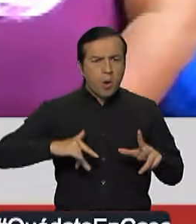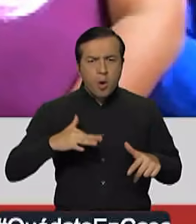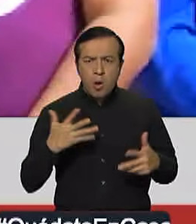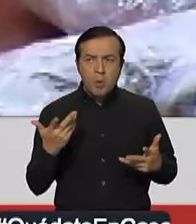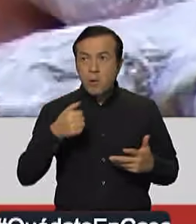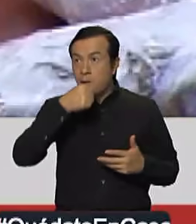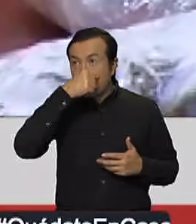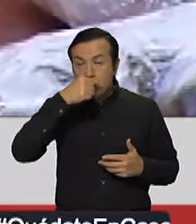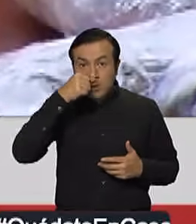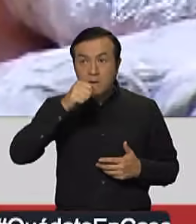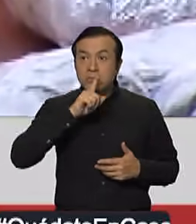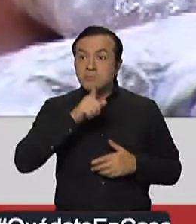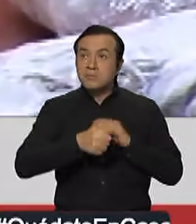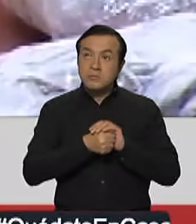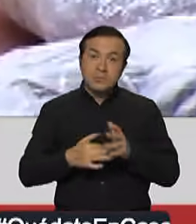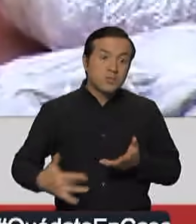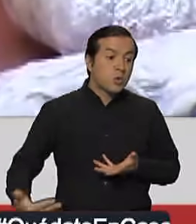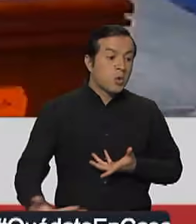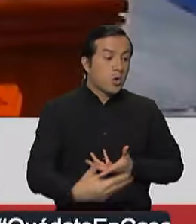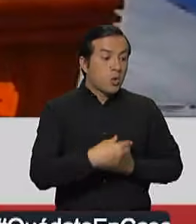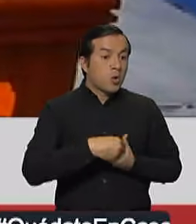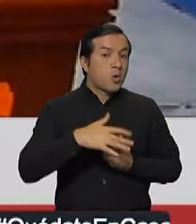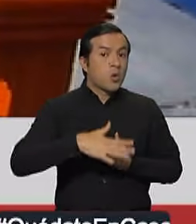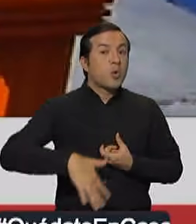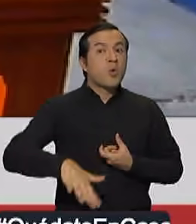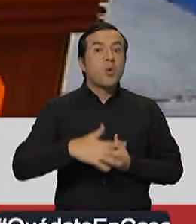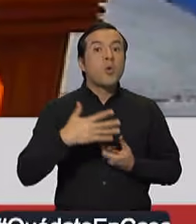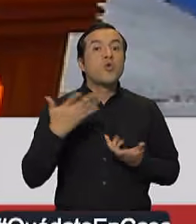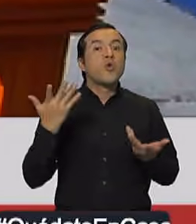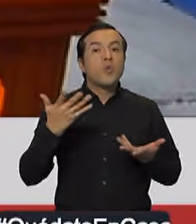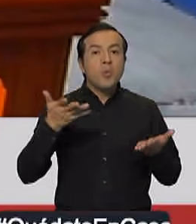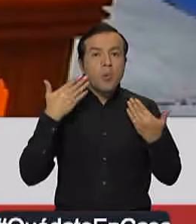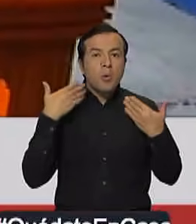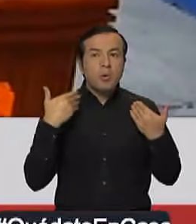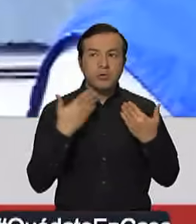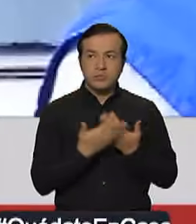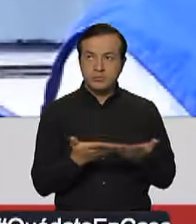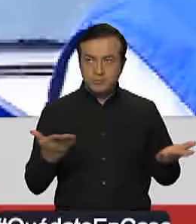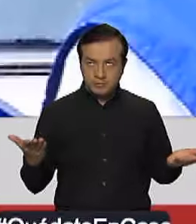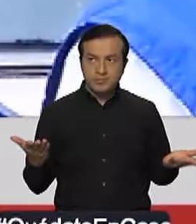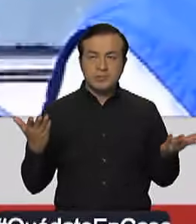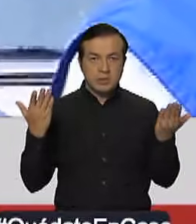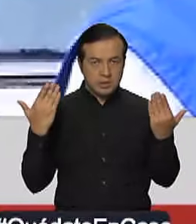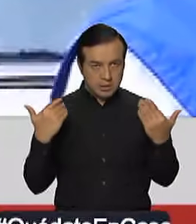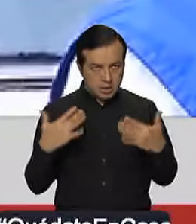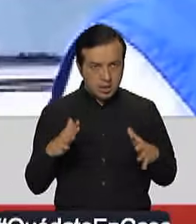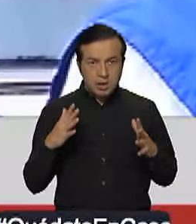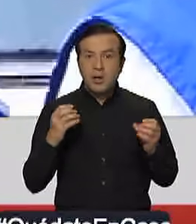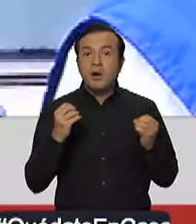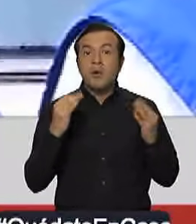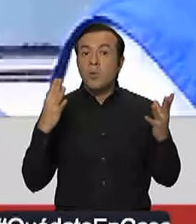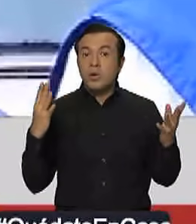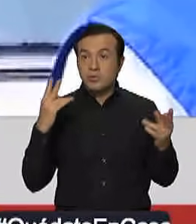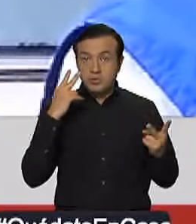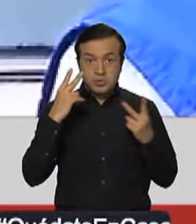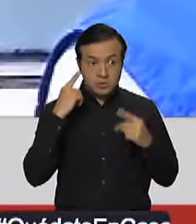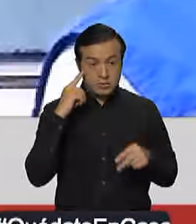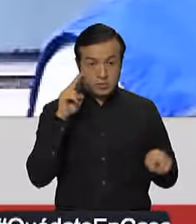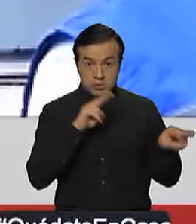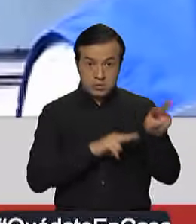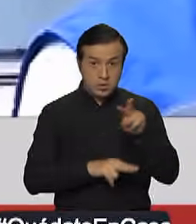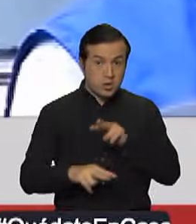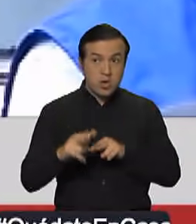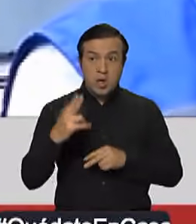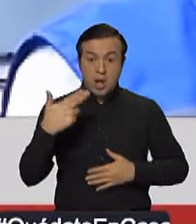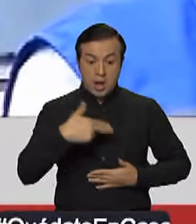y expendio de droga en varios sectores populares en Guayaquil. Producto del operativo se encontraron, como pueden ver ustedes, armas de